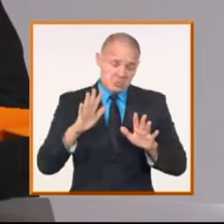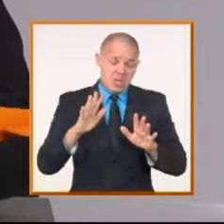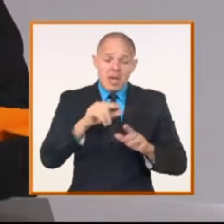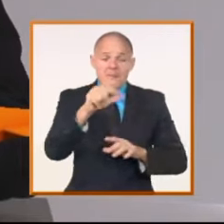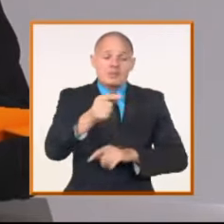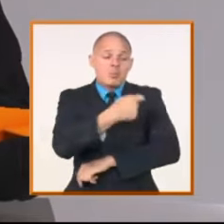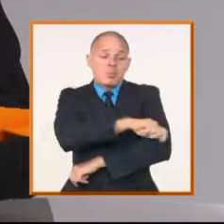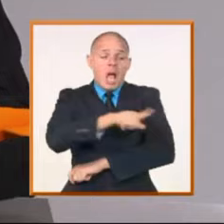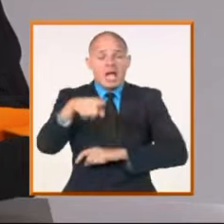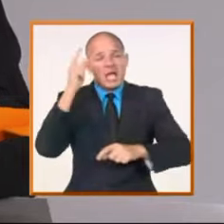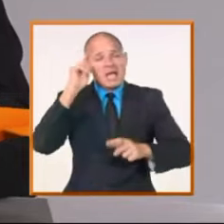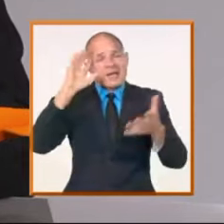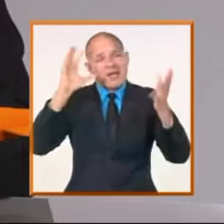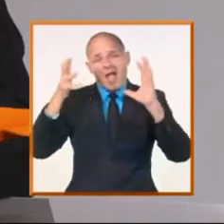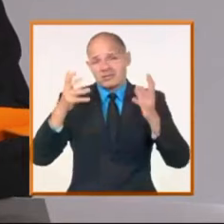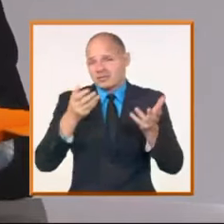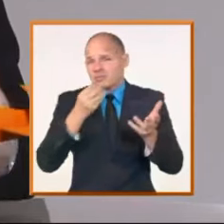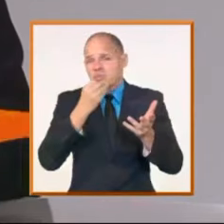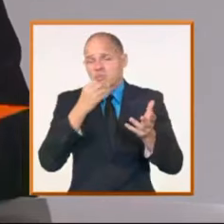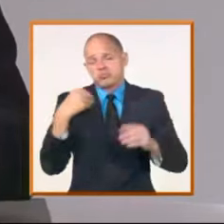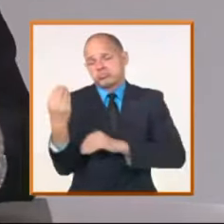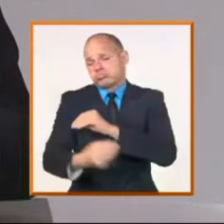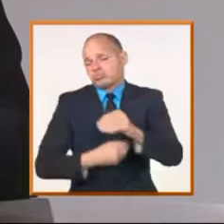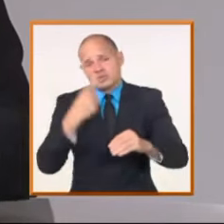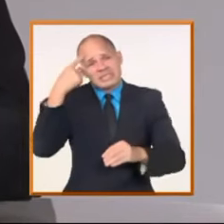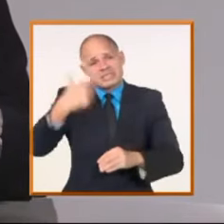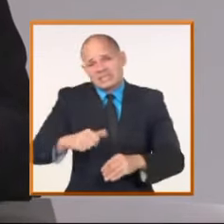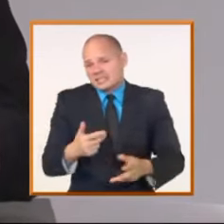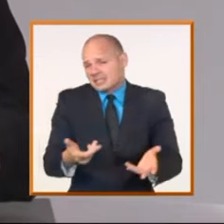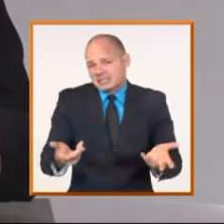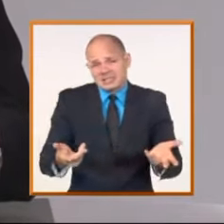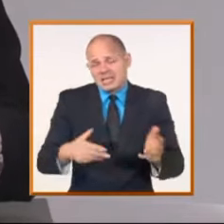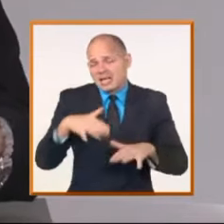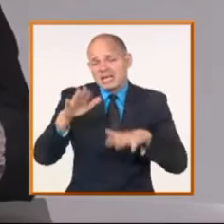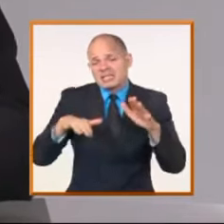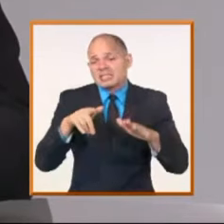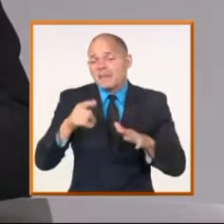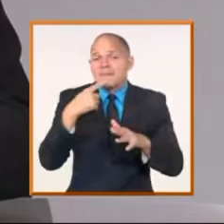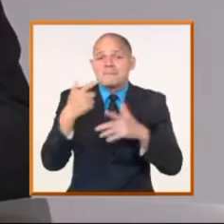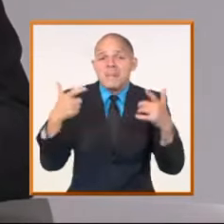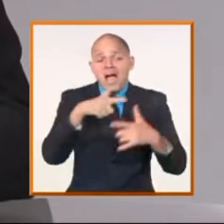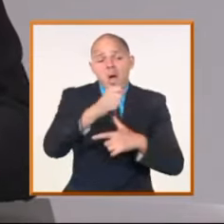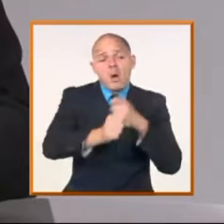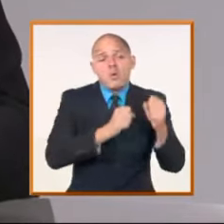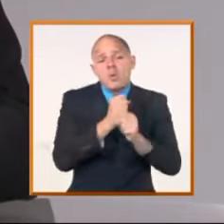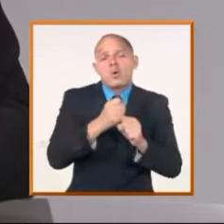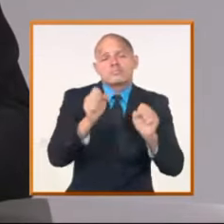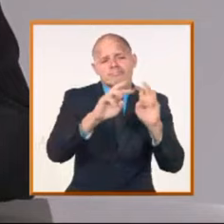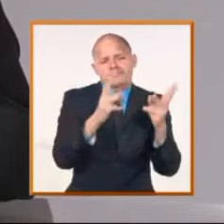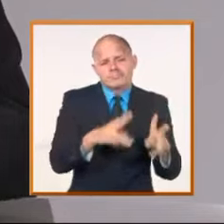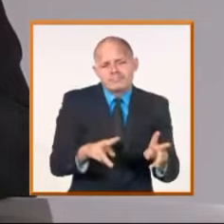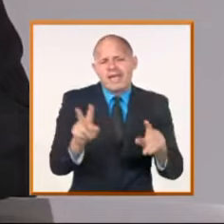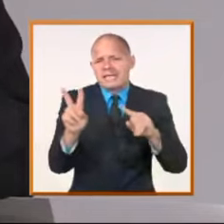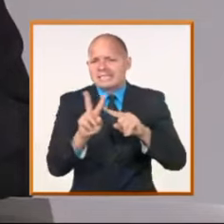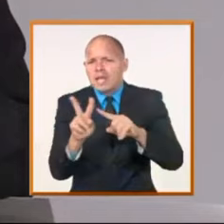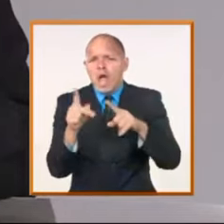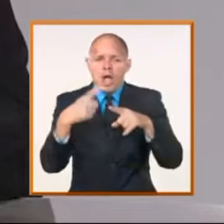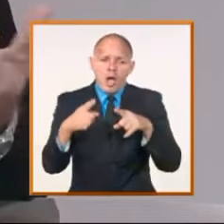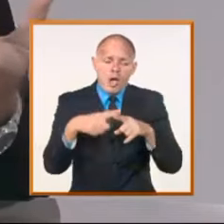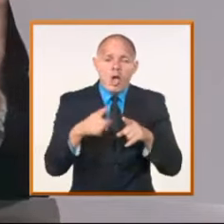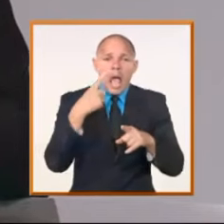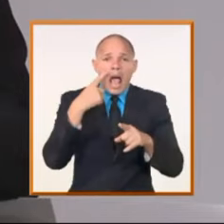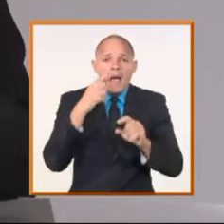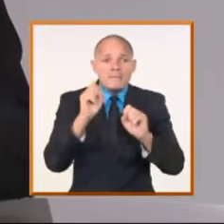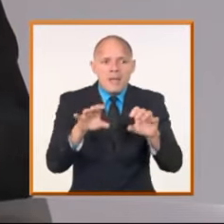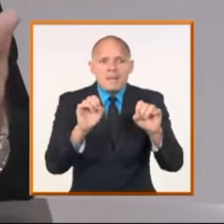Depende mucho de percepciones, depende mucho de los manejos de los distintos medios y plataformas que se mueven en ese contexto, en la formación de los estados de opinión. Y